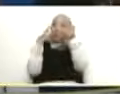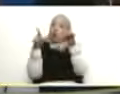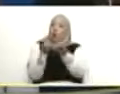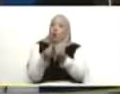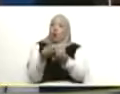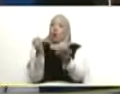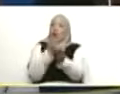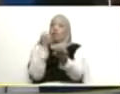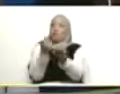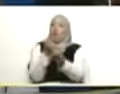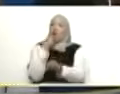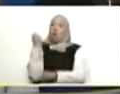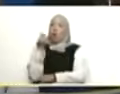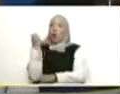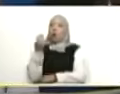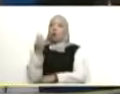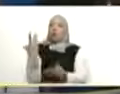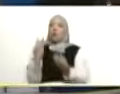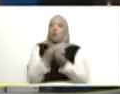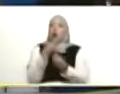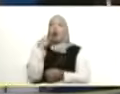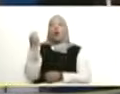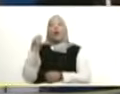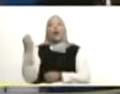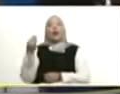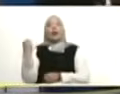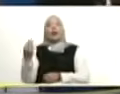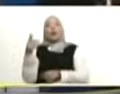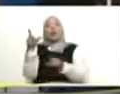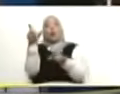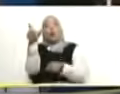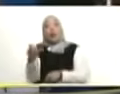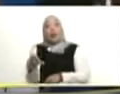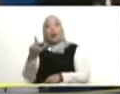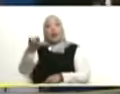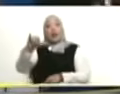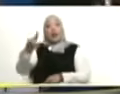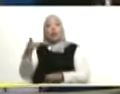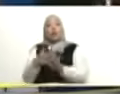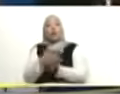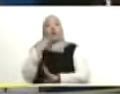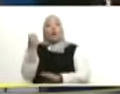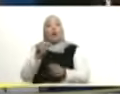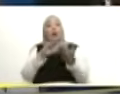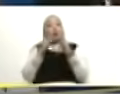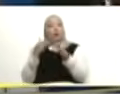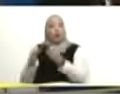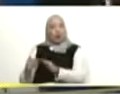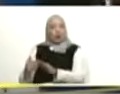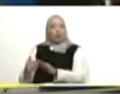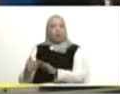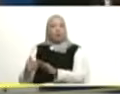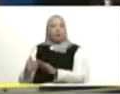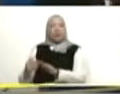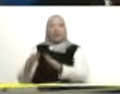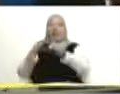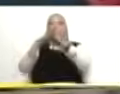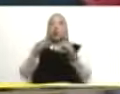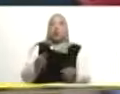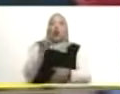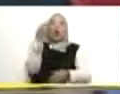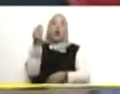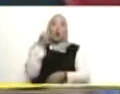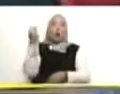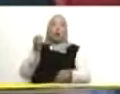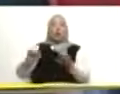Juvenil, juventud Robert Serra, juventud Jóvenes del Barrio, toda la juventud,